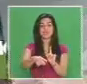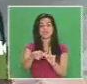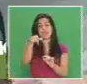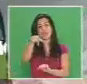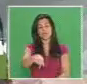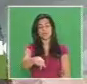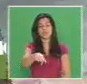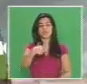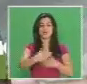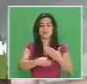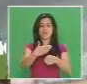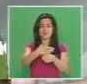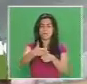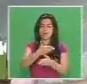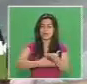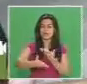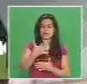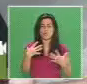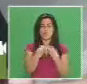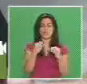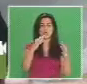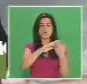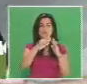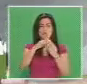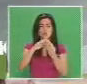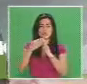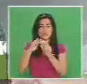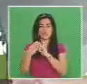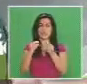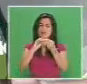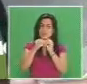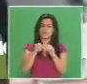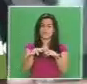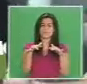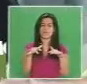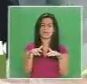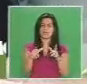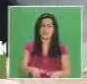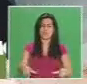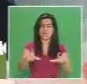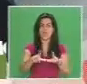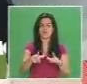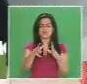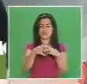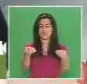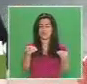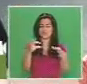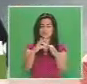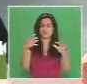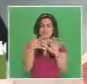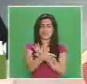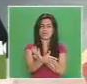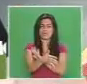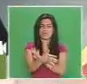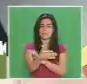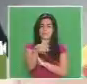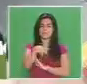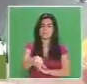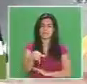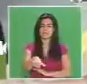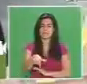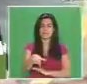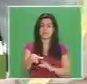hoy, venimos a compartir con la comunidad, con los consejos comunales, embelleciendo nuestra ciudad. Es parte de lo que se llama, dentro de la doctrina